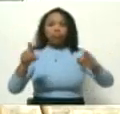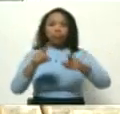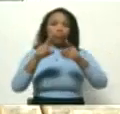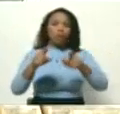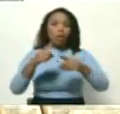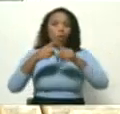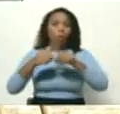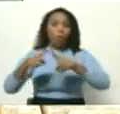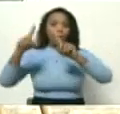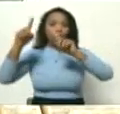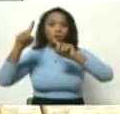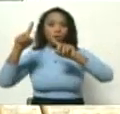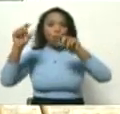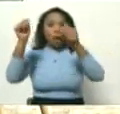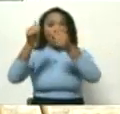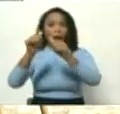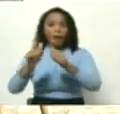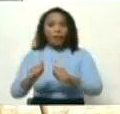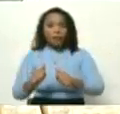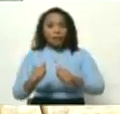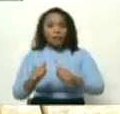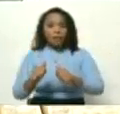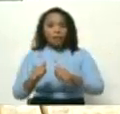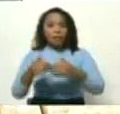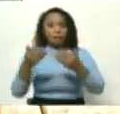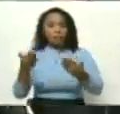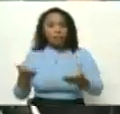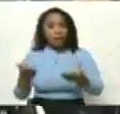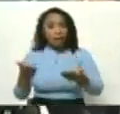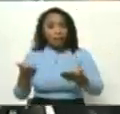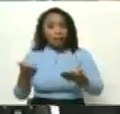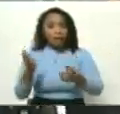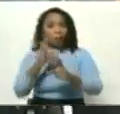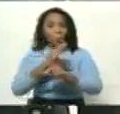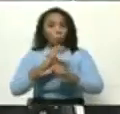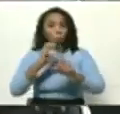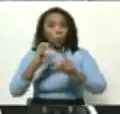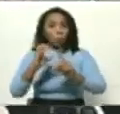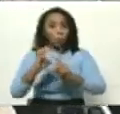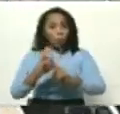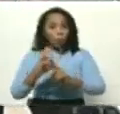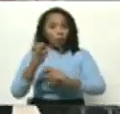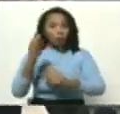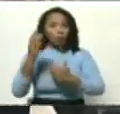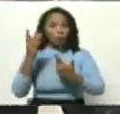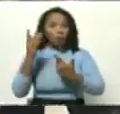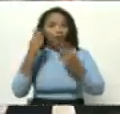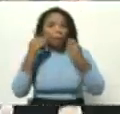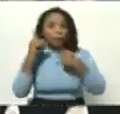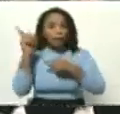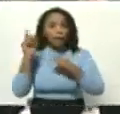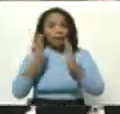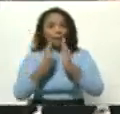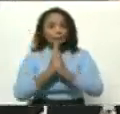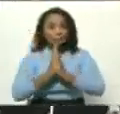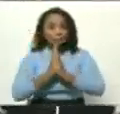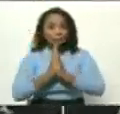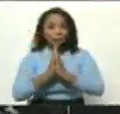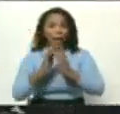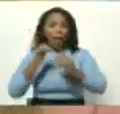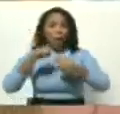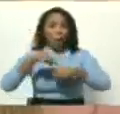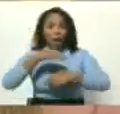otros artistas que por tradición, ¿verdad?, hacen esta misa sacra. Entonces esta